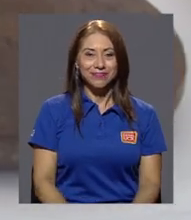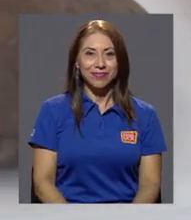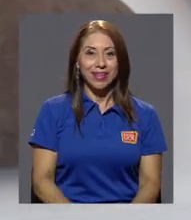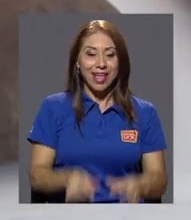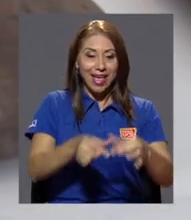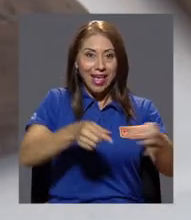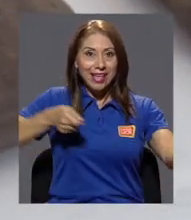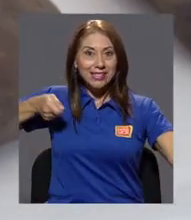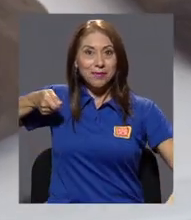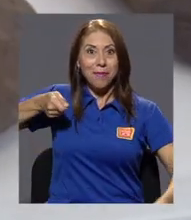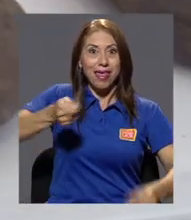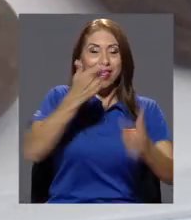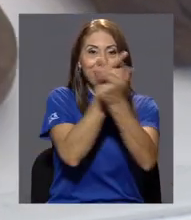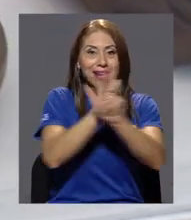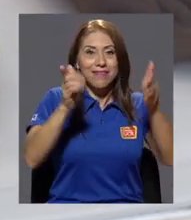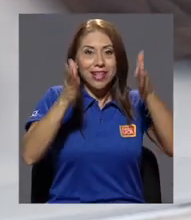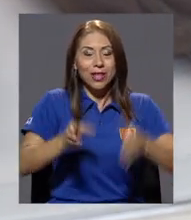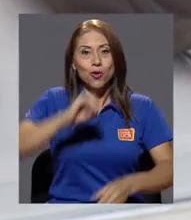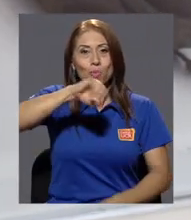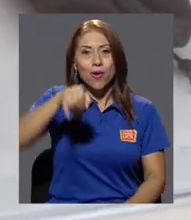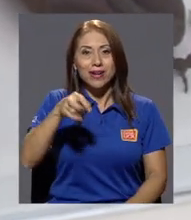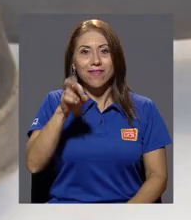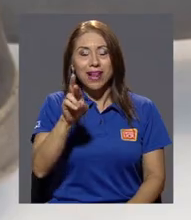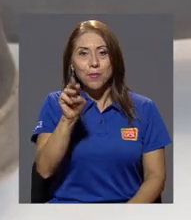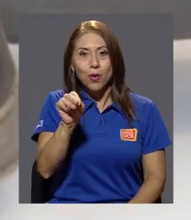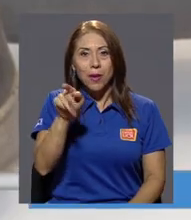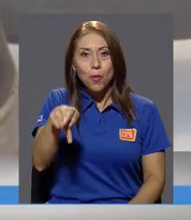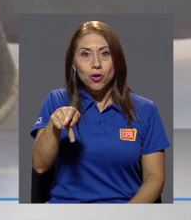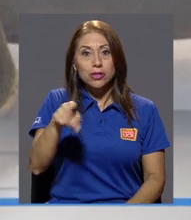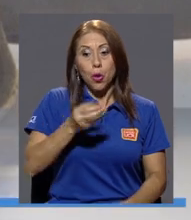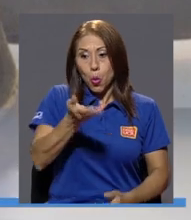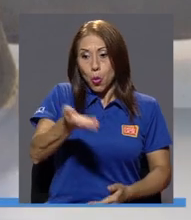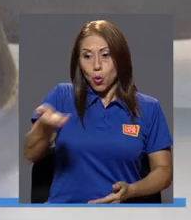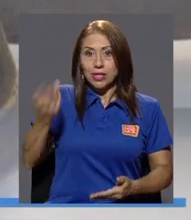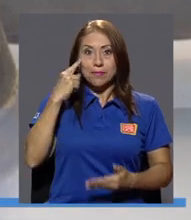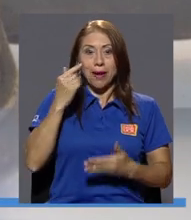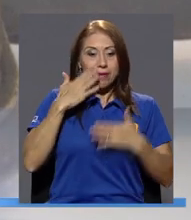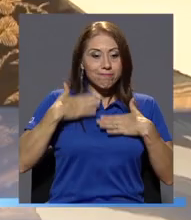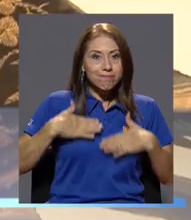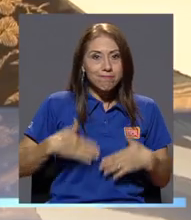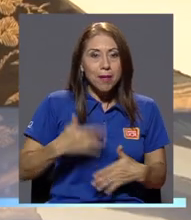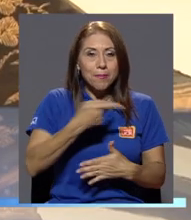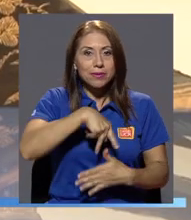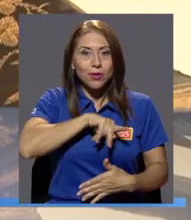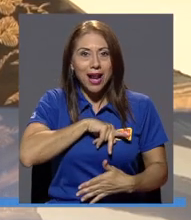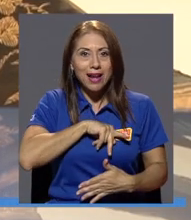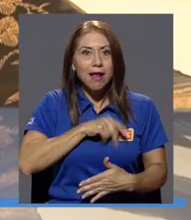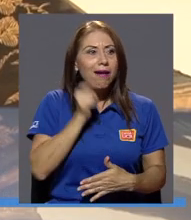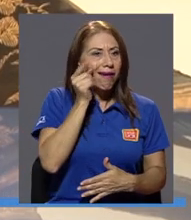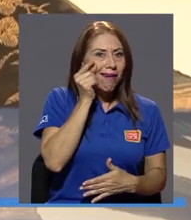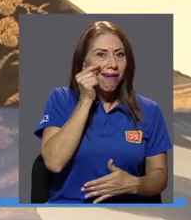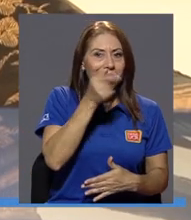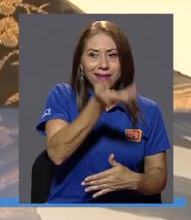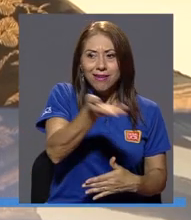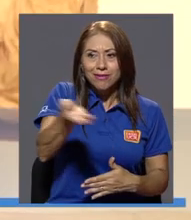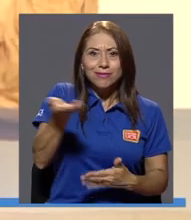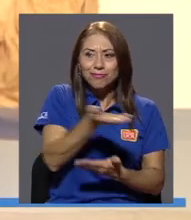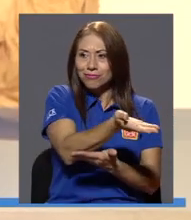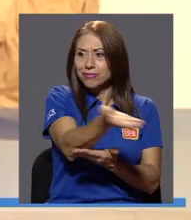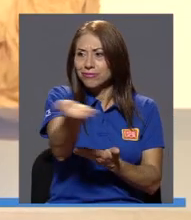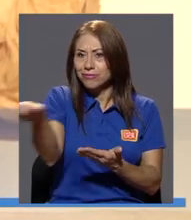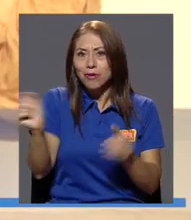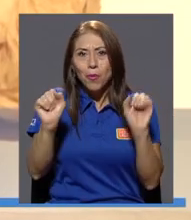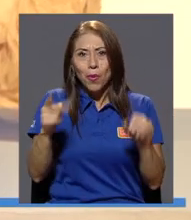La espada del legendario libertador Juan Rafael Mora Porras o sus objetos de aseo personal son algunos de los curiosos artículos exhibidos